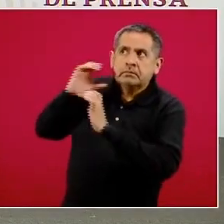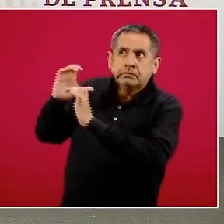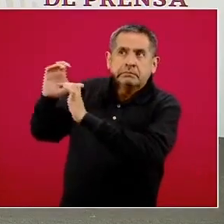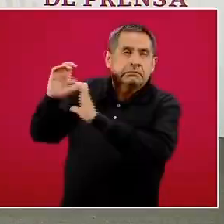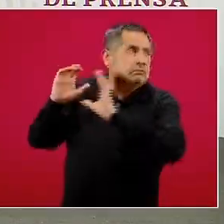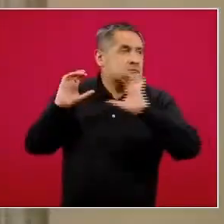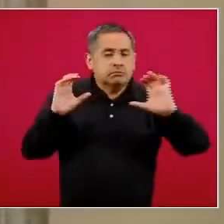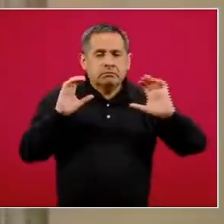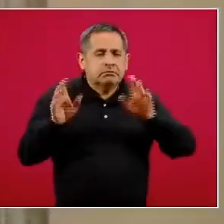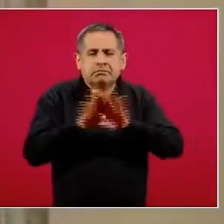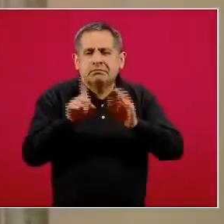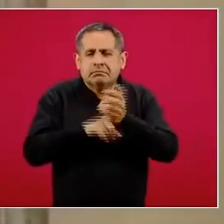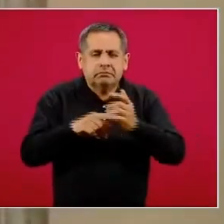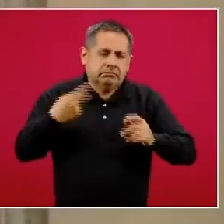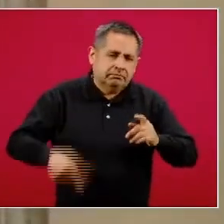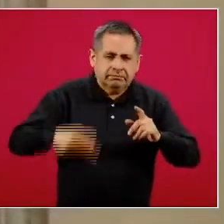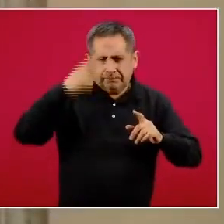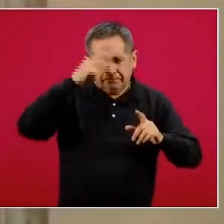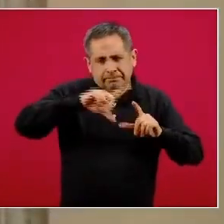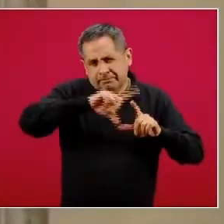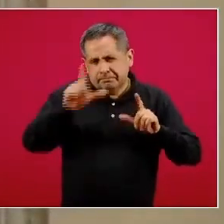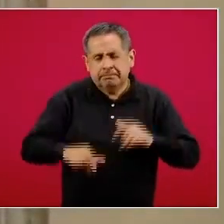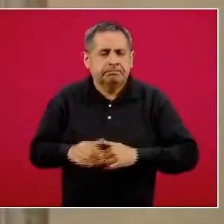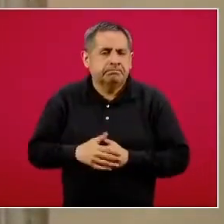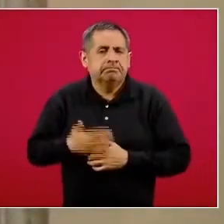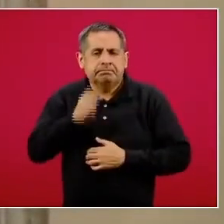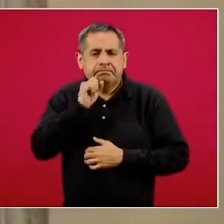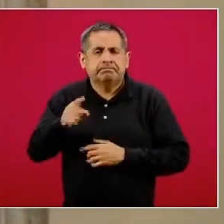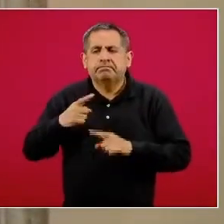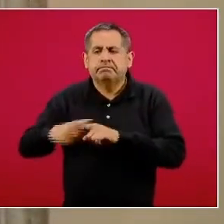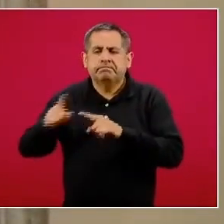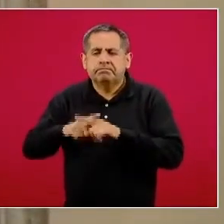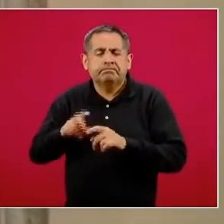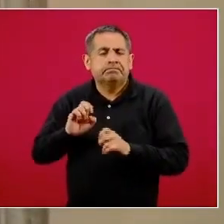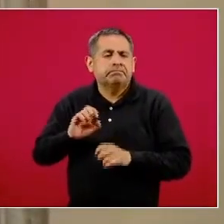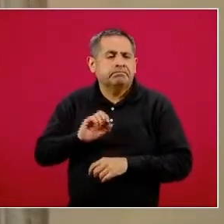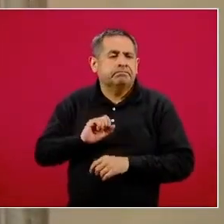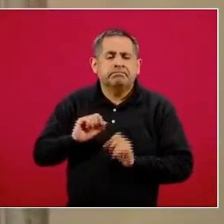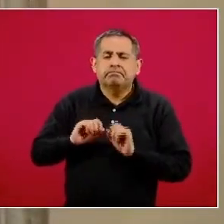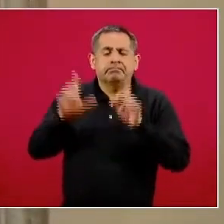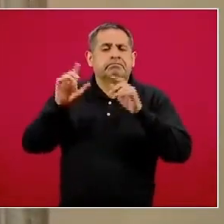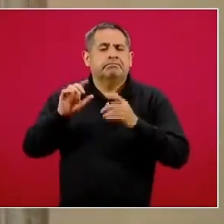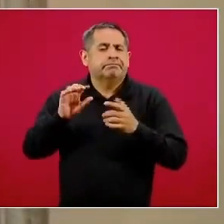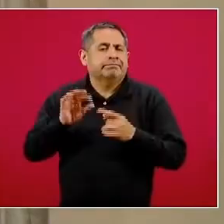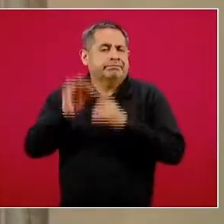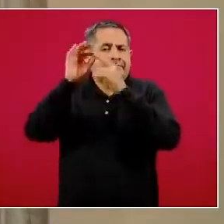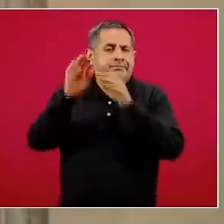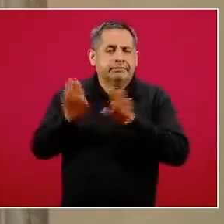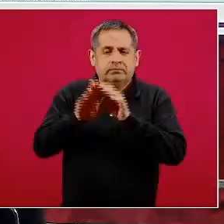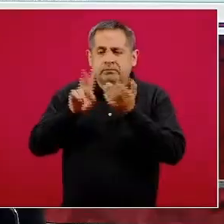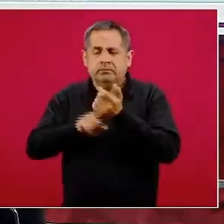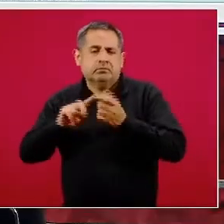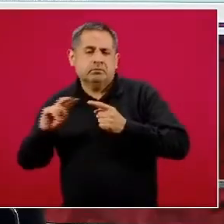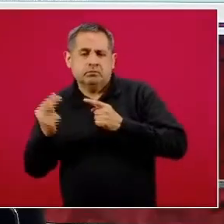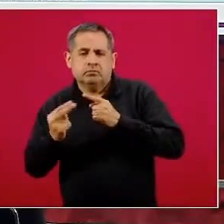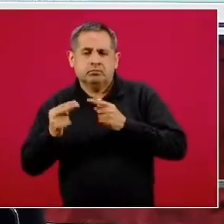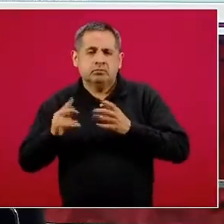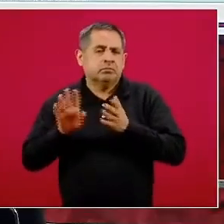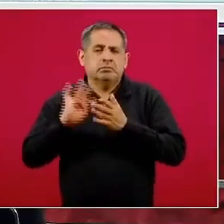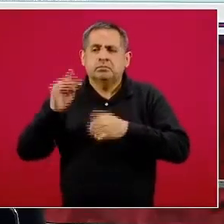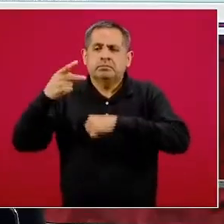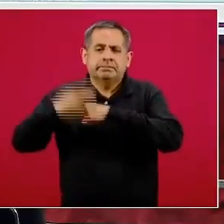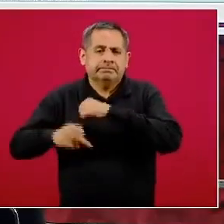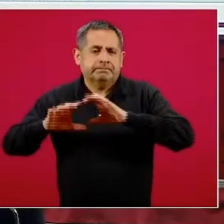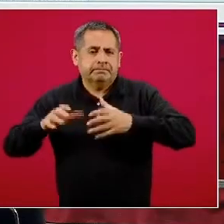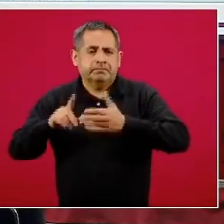que tienen que ver con la situación nacional, y monitoreo pues de eventos especiales que pueden ser ya con un enfoque en el aspecto de riesgos que